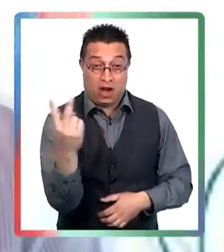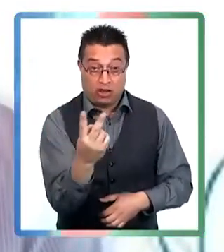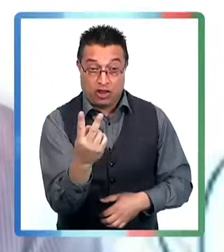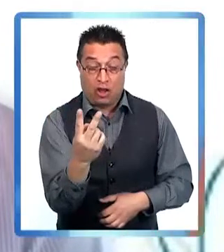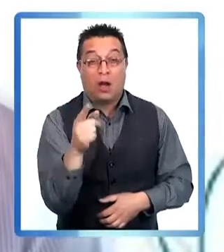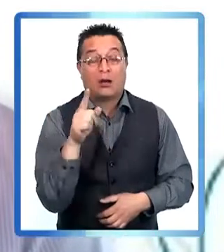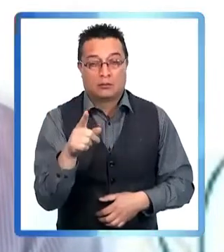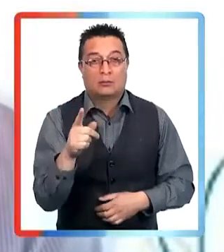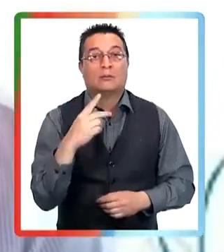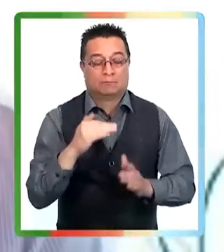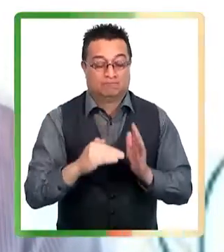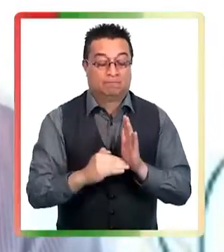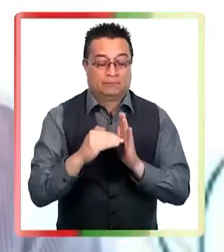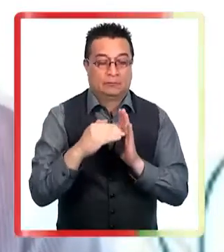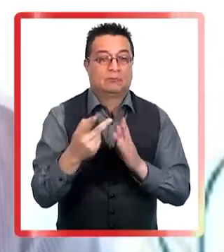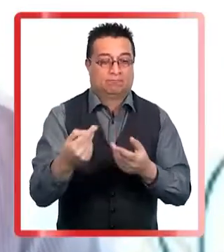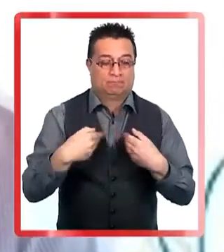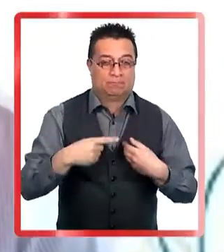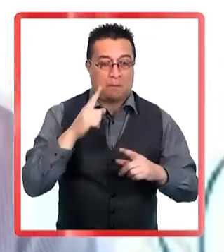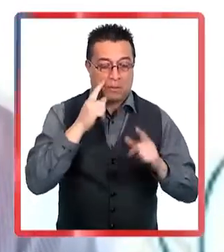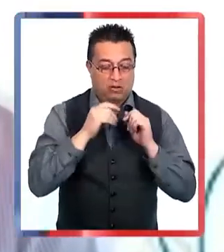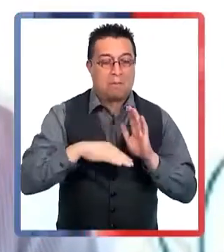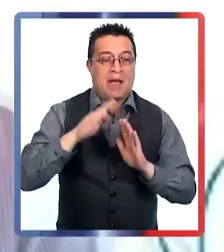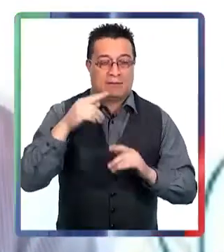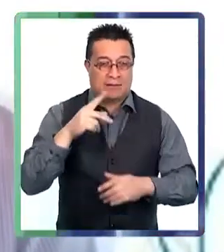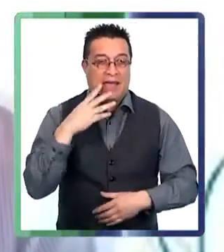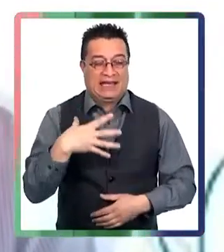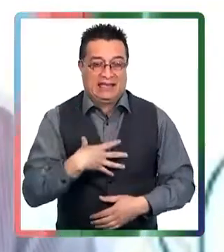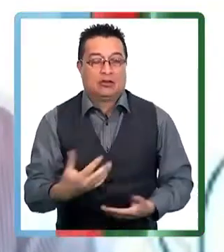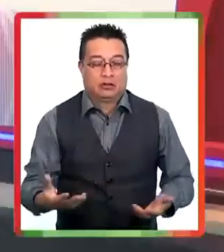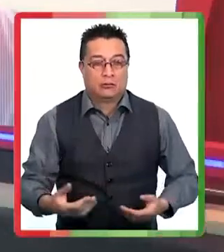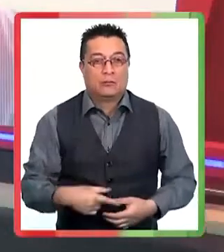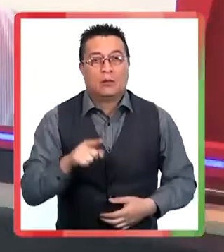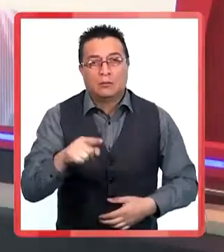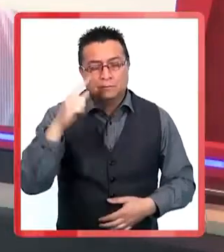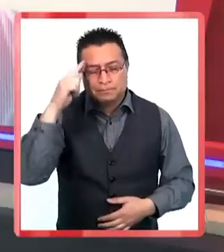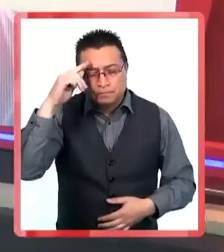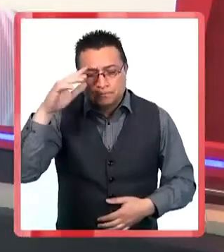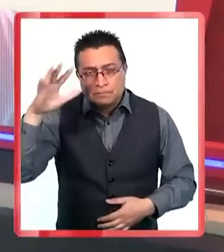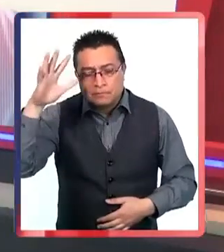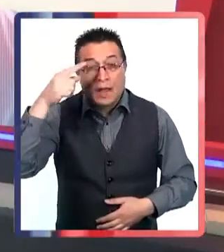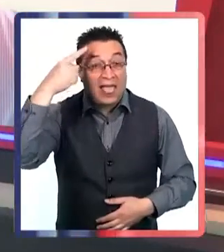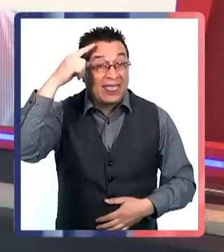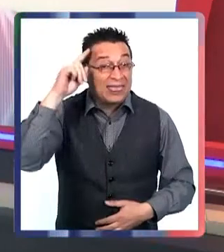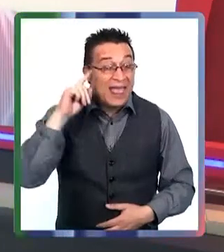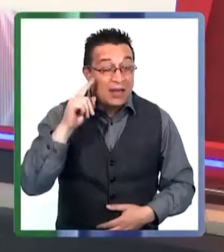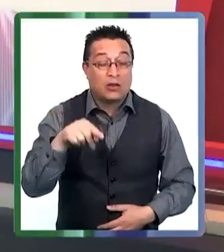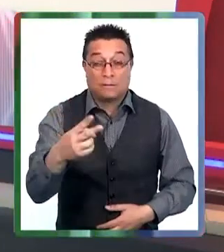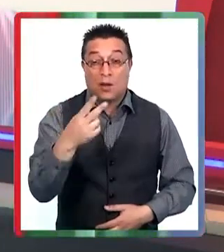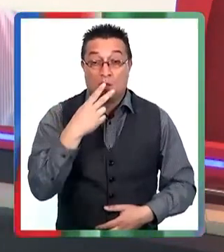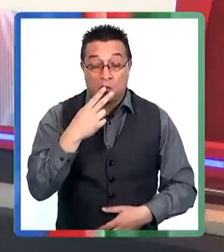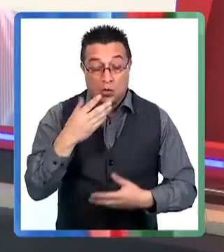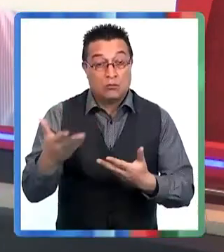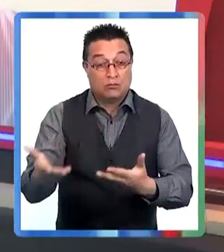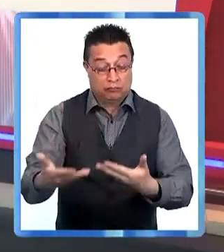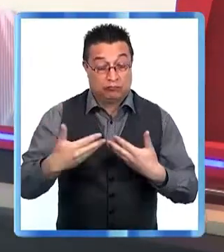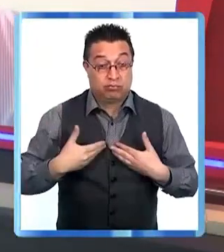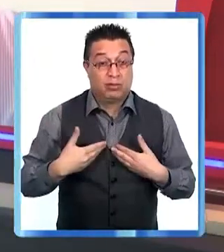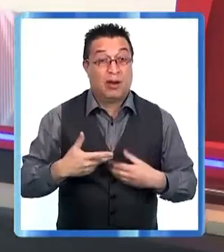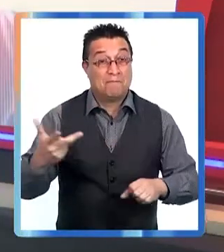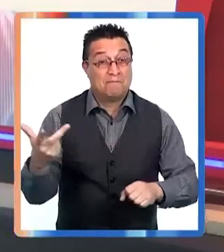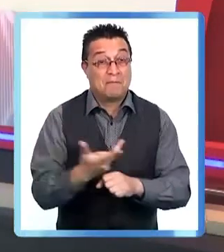madre, riesgo aumentado para los hijos, indudable. Para tener una idea del daño que hace el cigarrillo